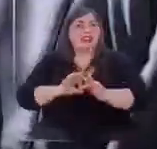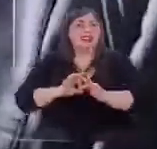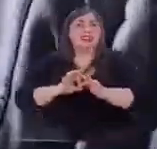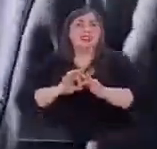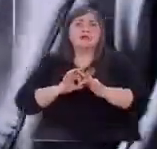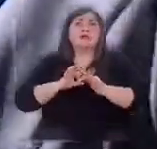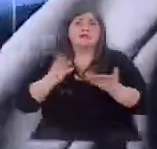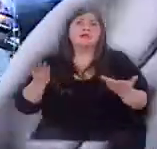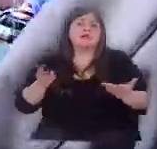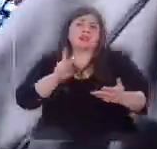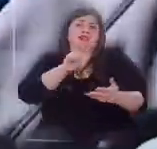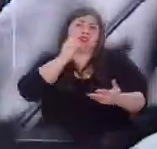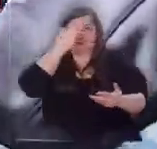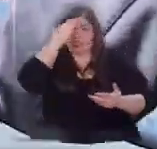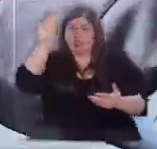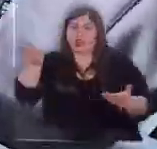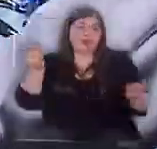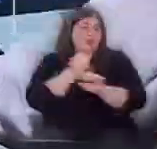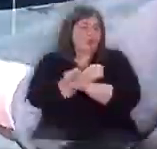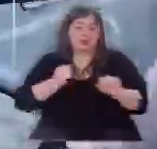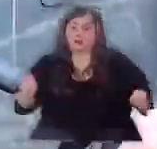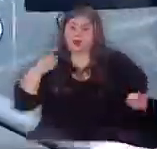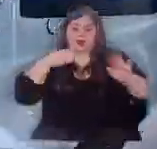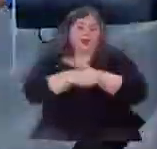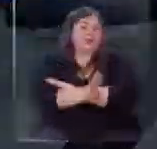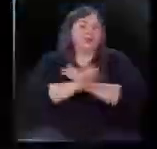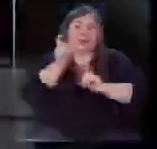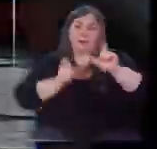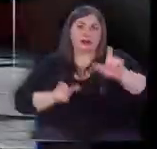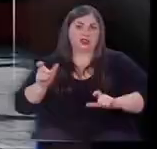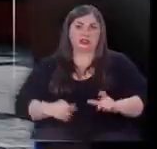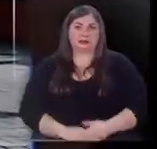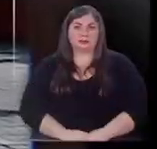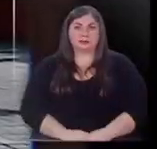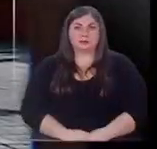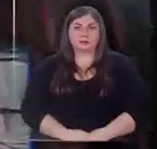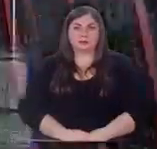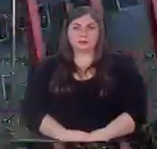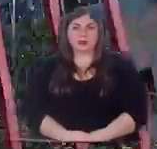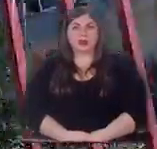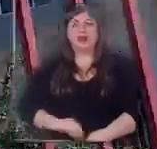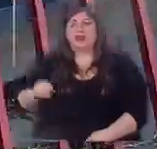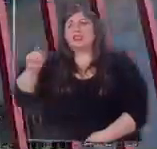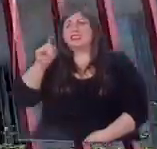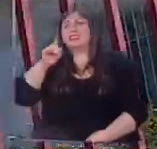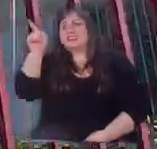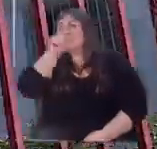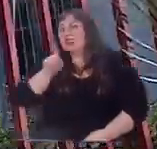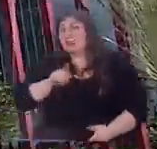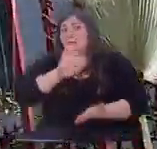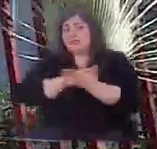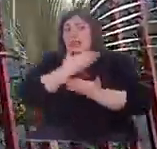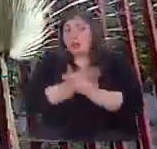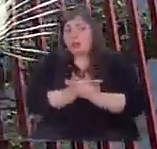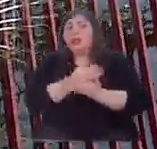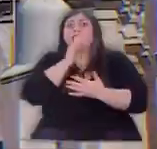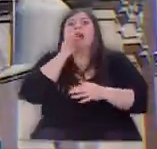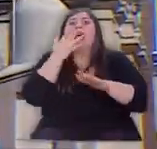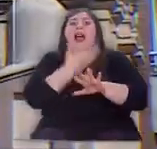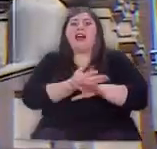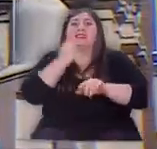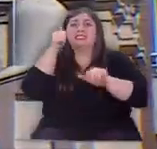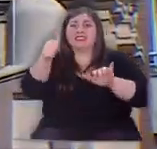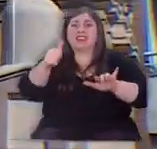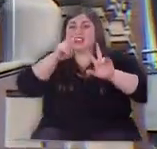visitas, hace por lo menos 20 días. No se pueden visitar los pacientes. Según cifras de la Seremi de Salud, a la fecha han cursado 6 sumarios en